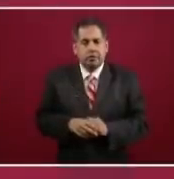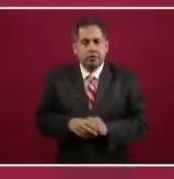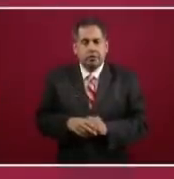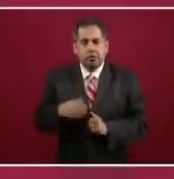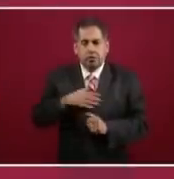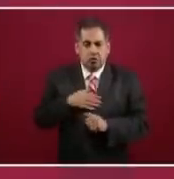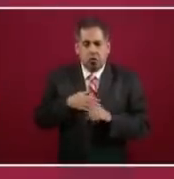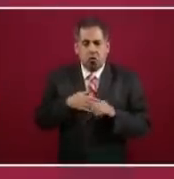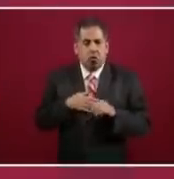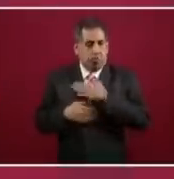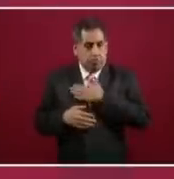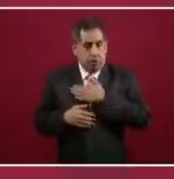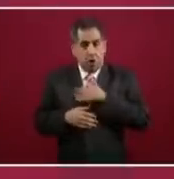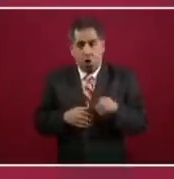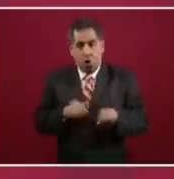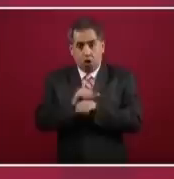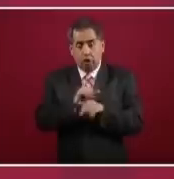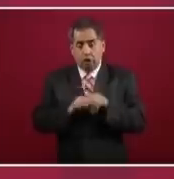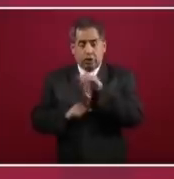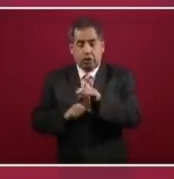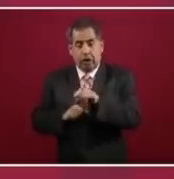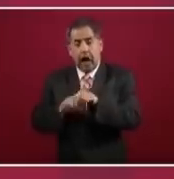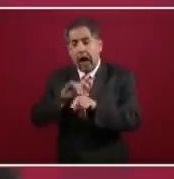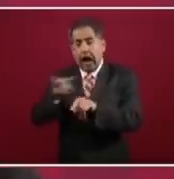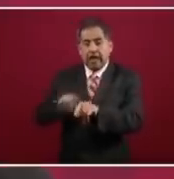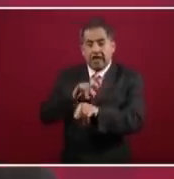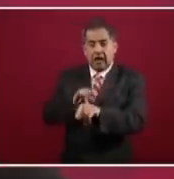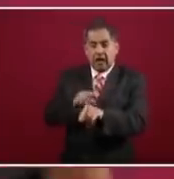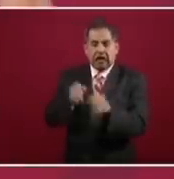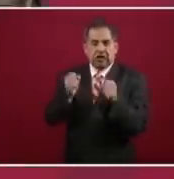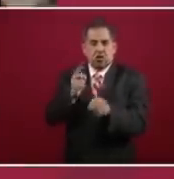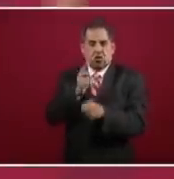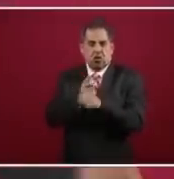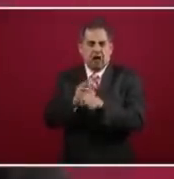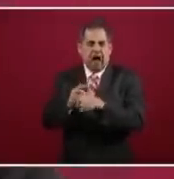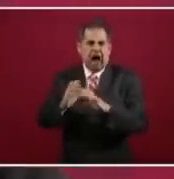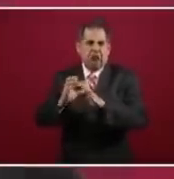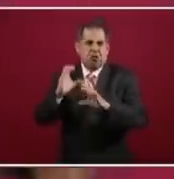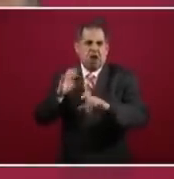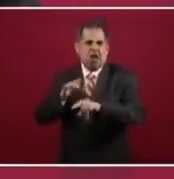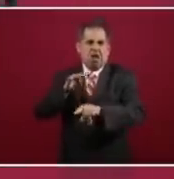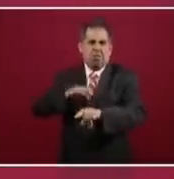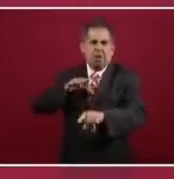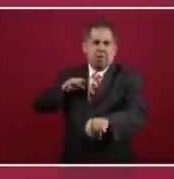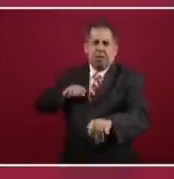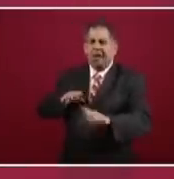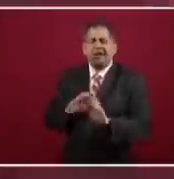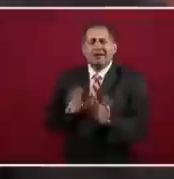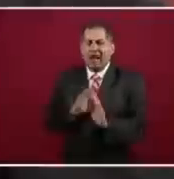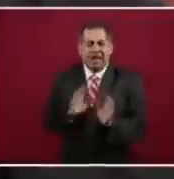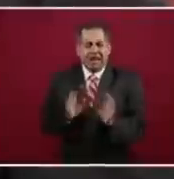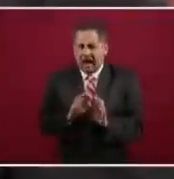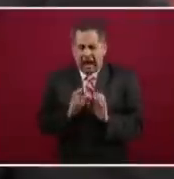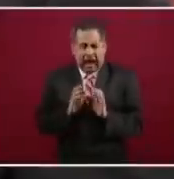equipo de seguridad y camionetas detrás de mí y nada de eso